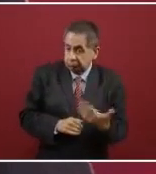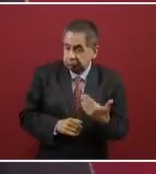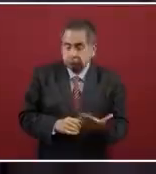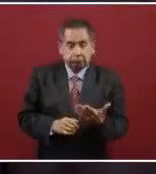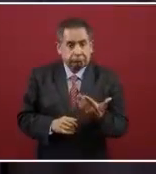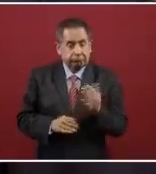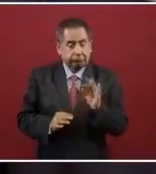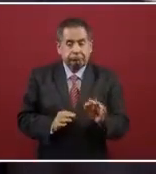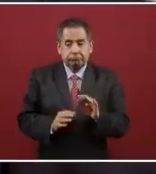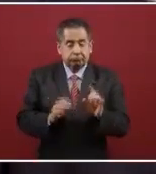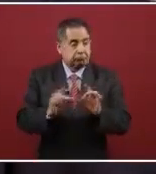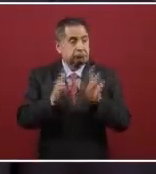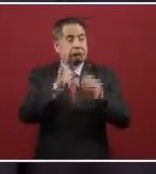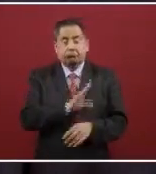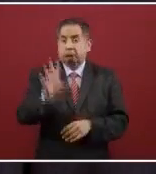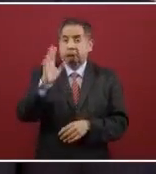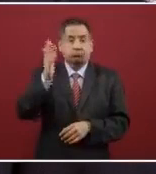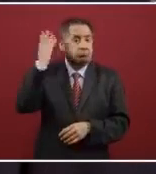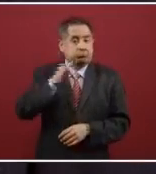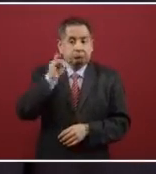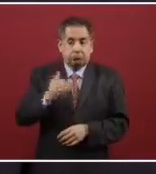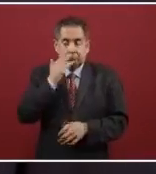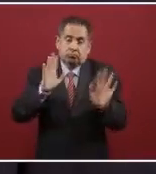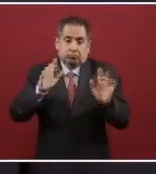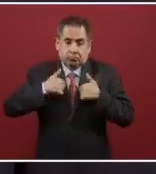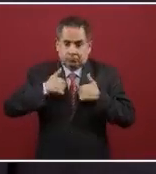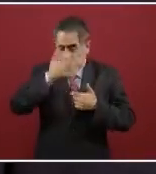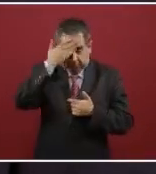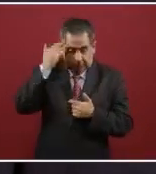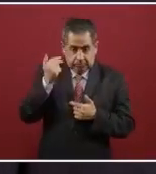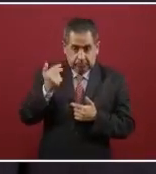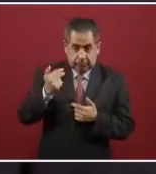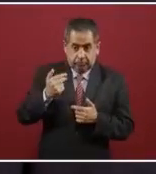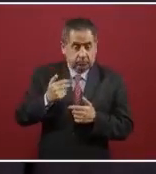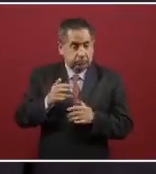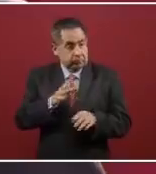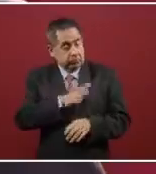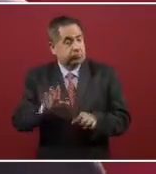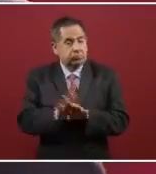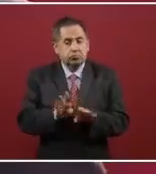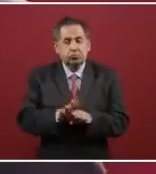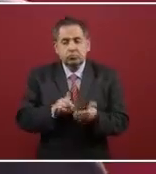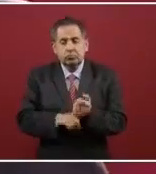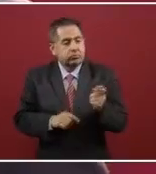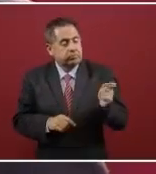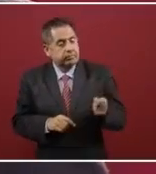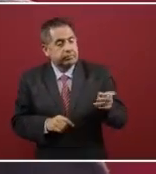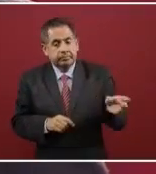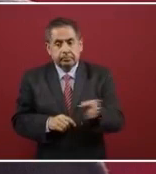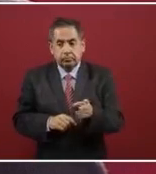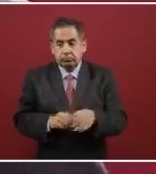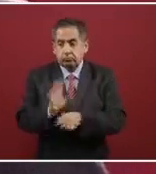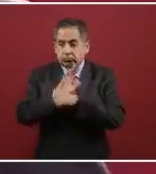realmente inédito, o al menos yo no sabía de que